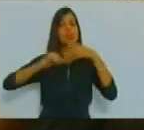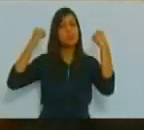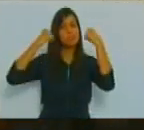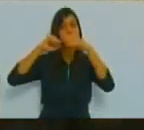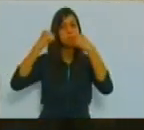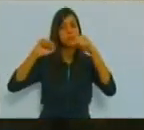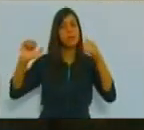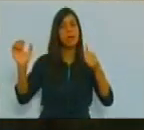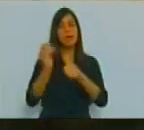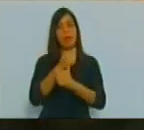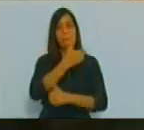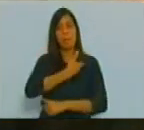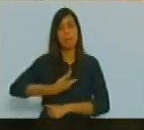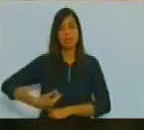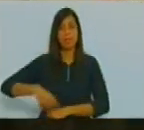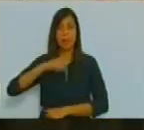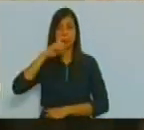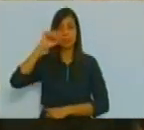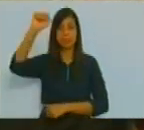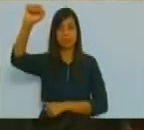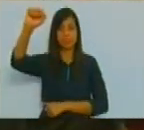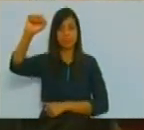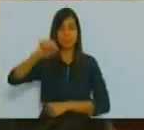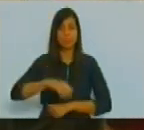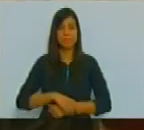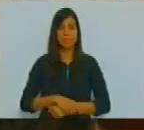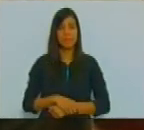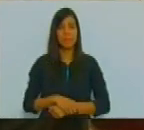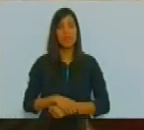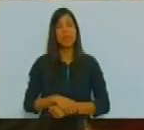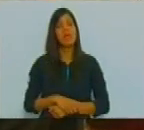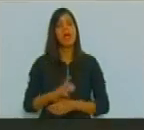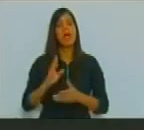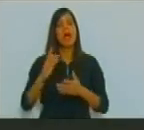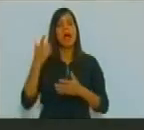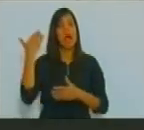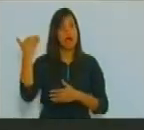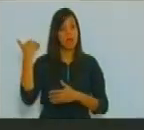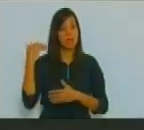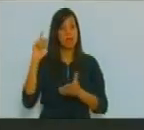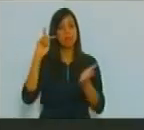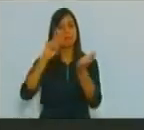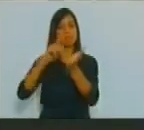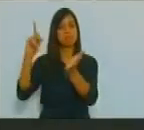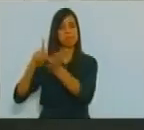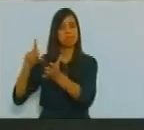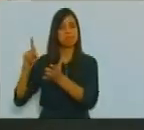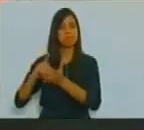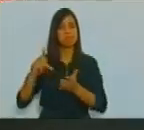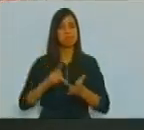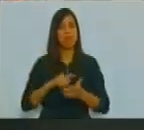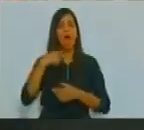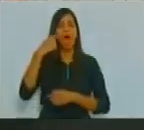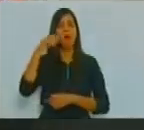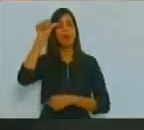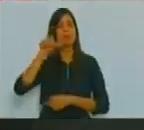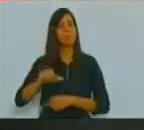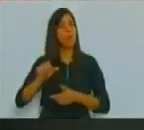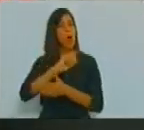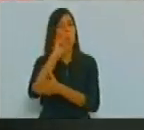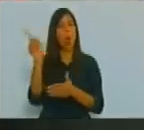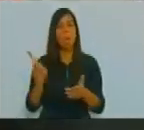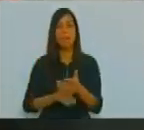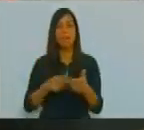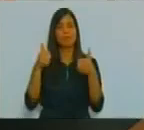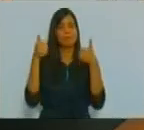por el presidente nicolás maduro las intervenciones que tuvieron hoy los constituyentes fue muy completa porque si ustedes